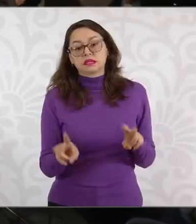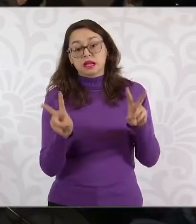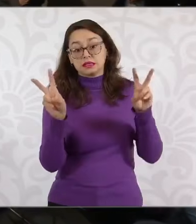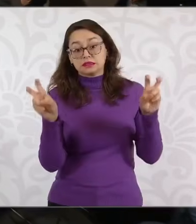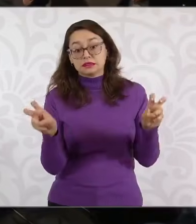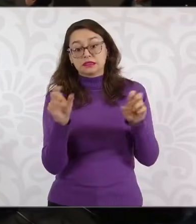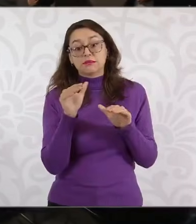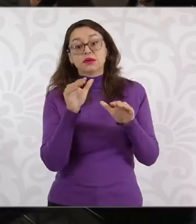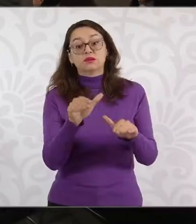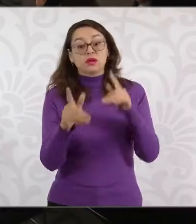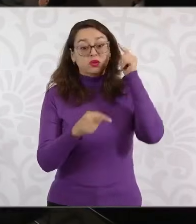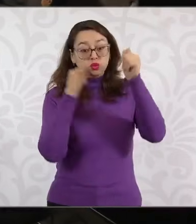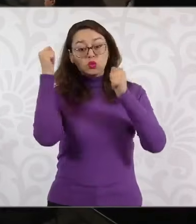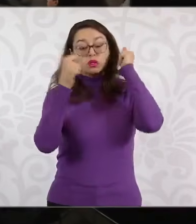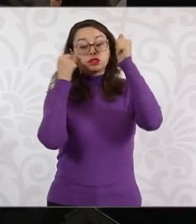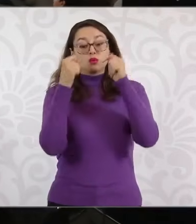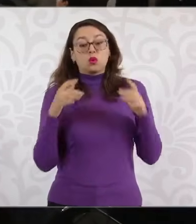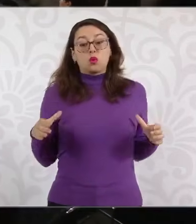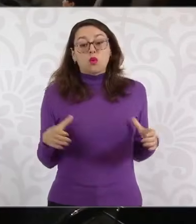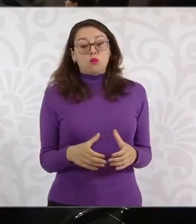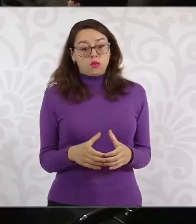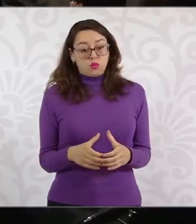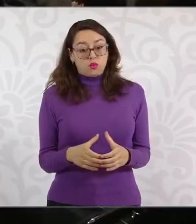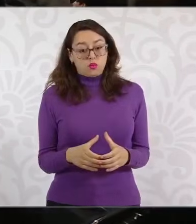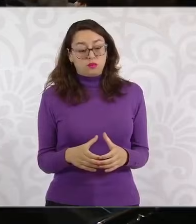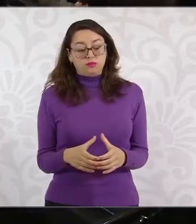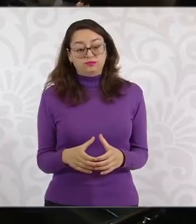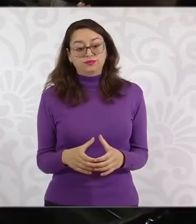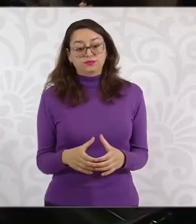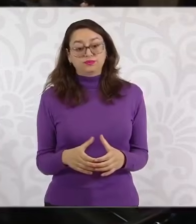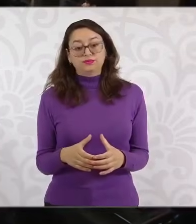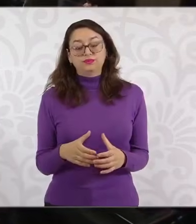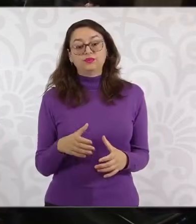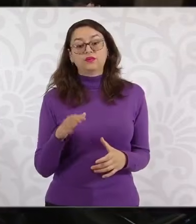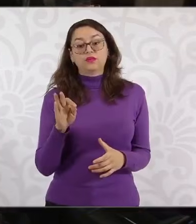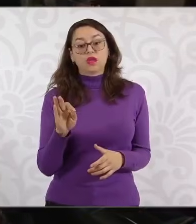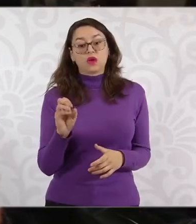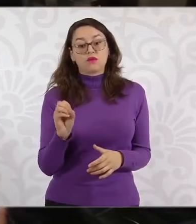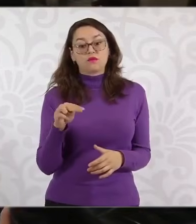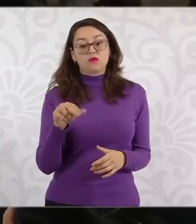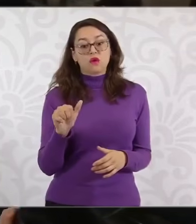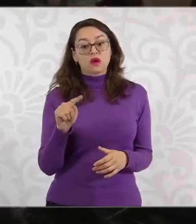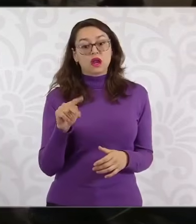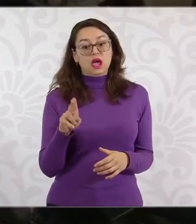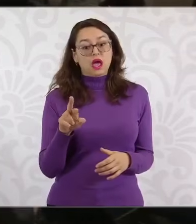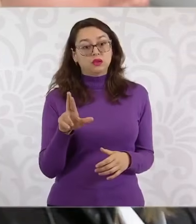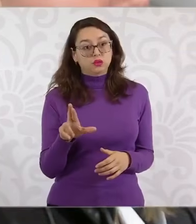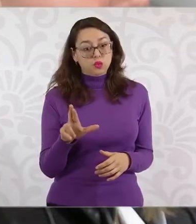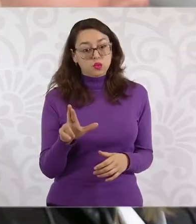turismo comunitario. Quisiera preguntarle si Fonatur aún tiene terrenos que